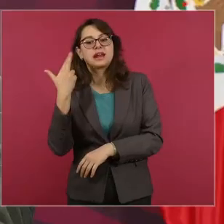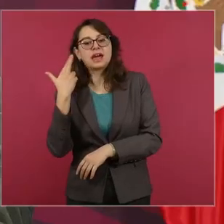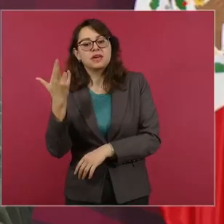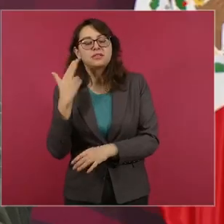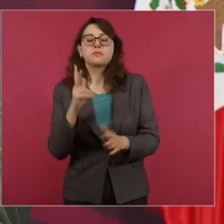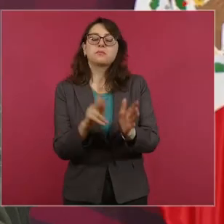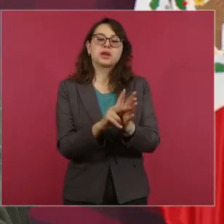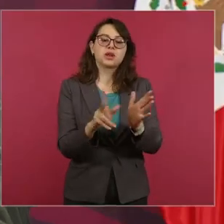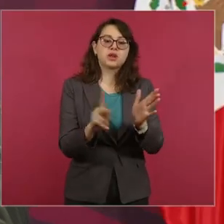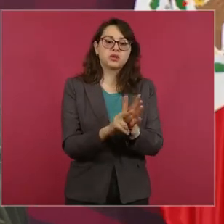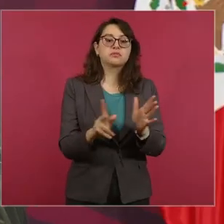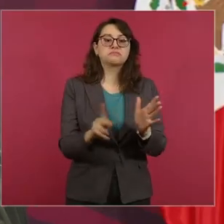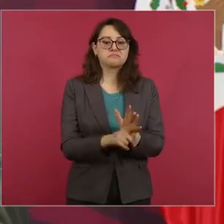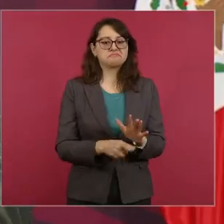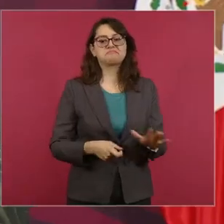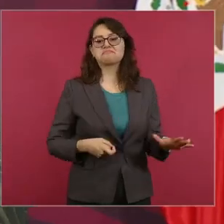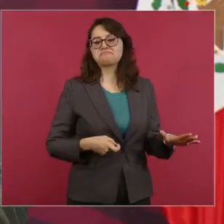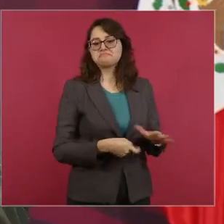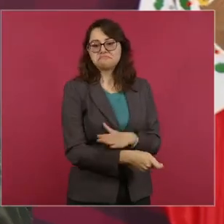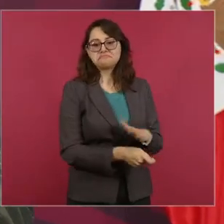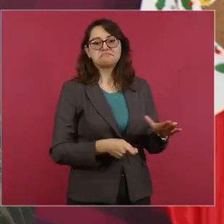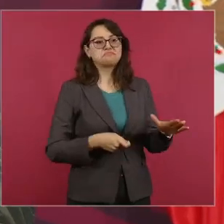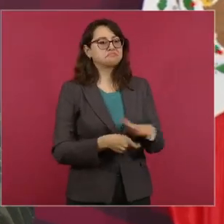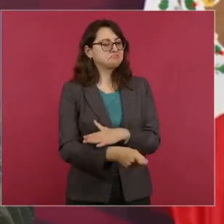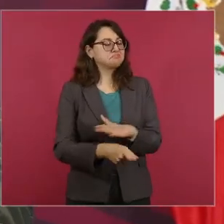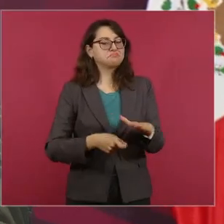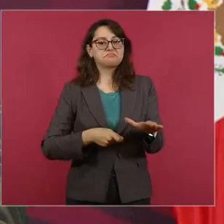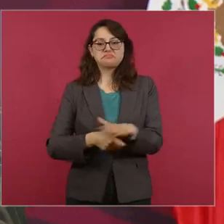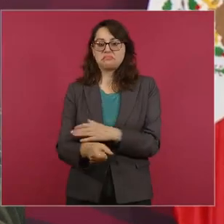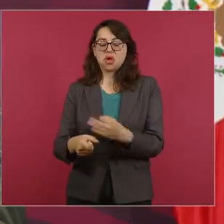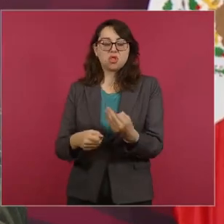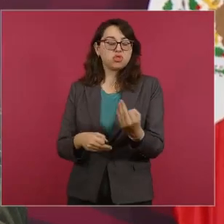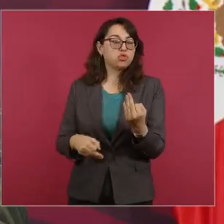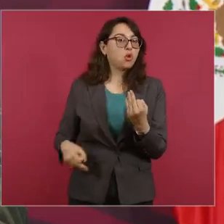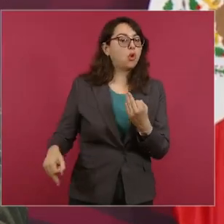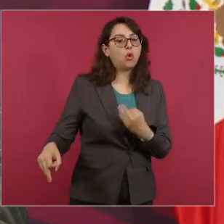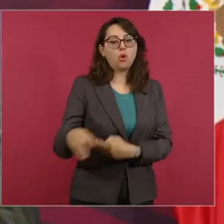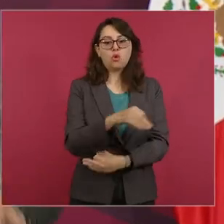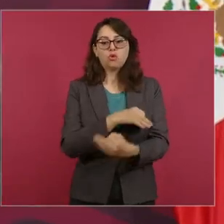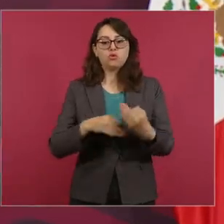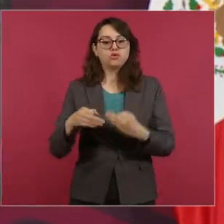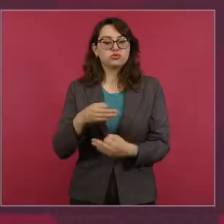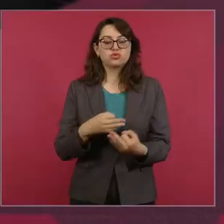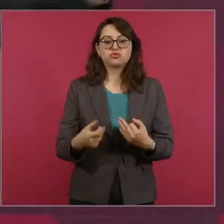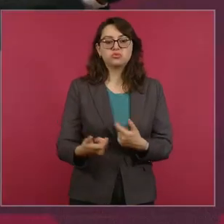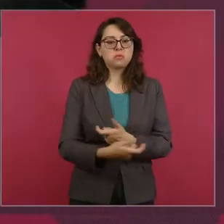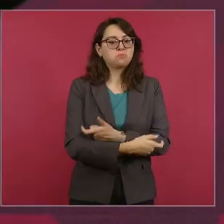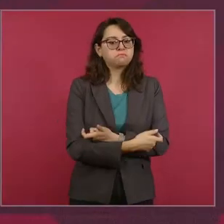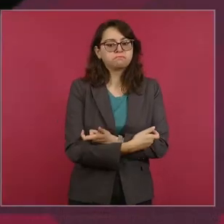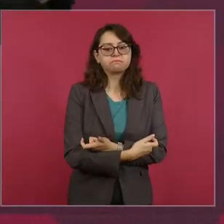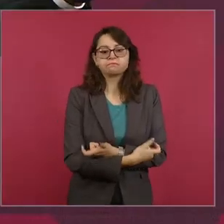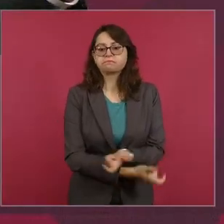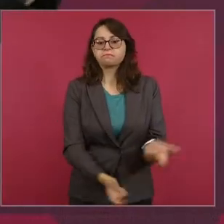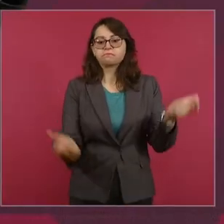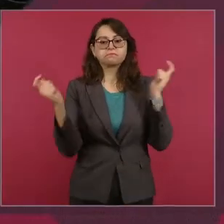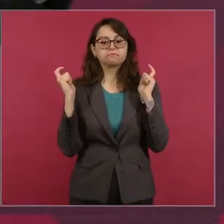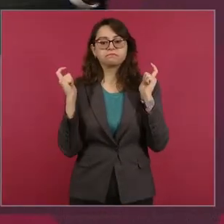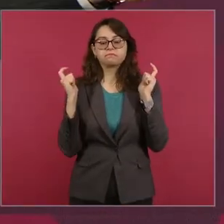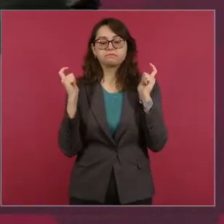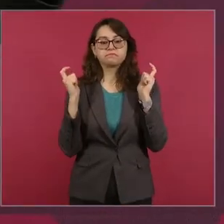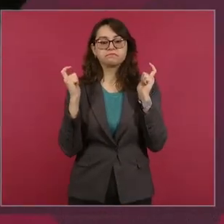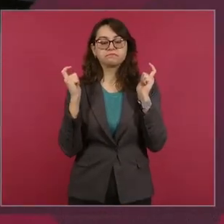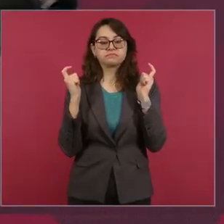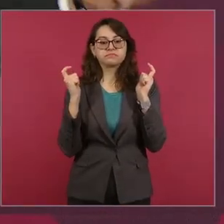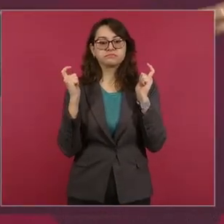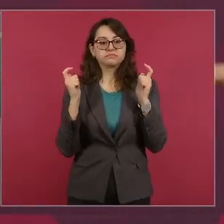les tocaba, el presupuesto, maiceaban a